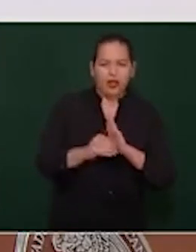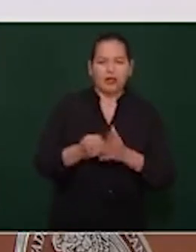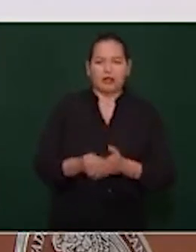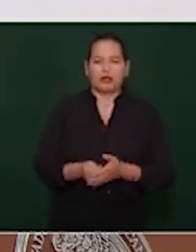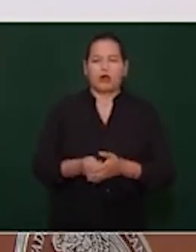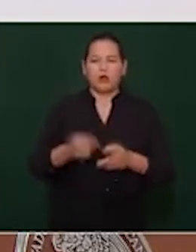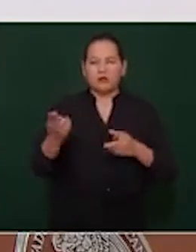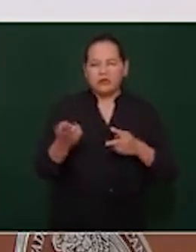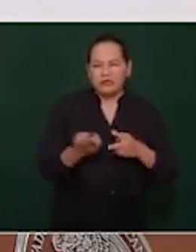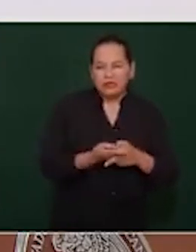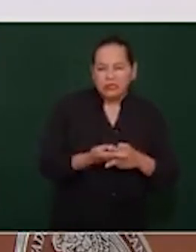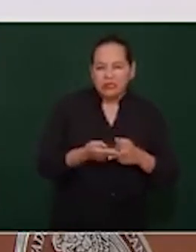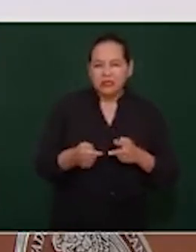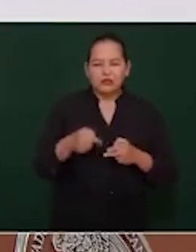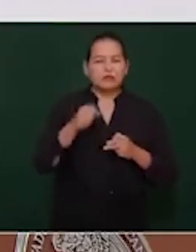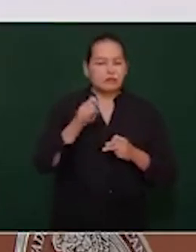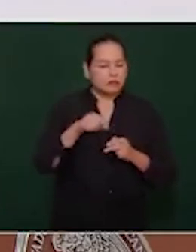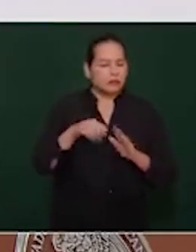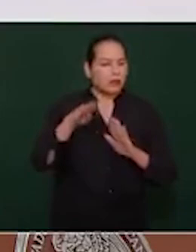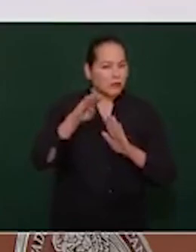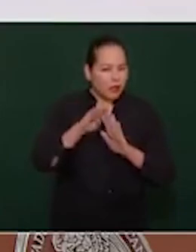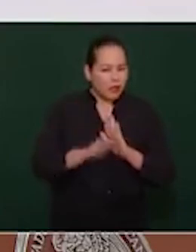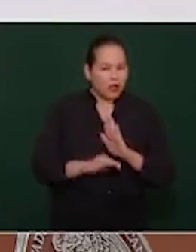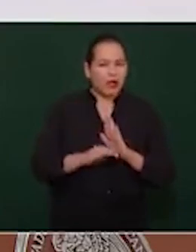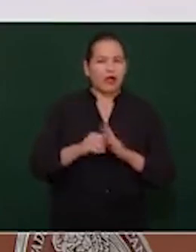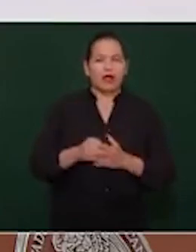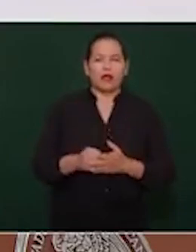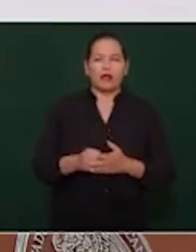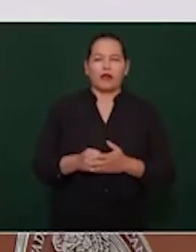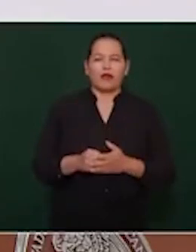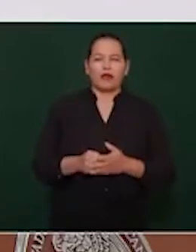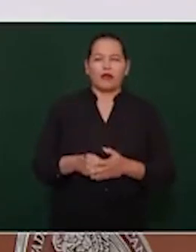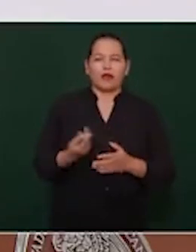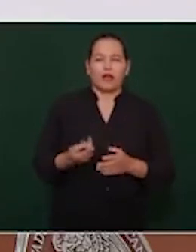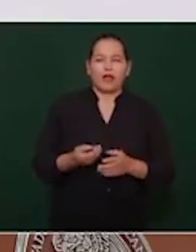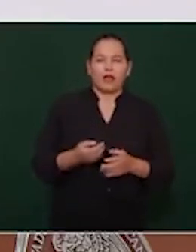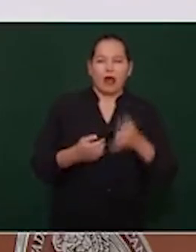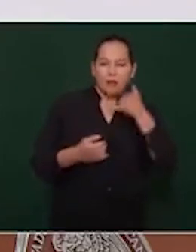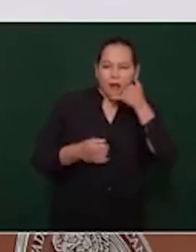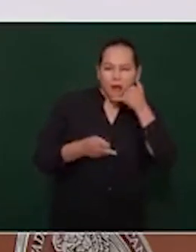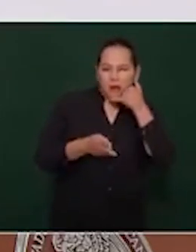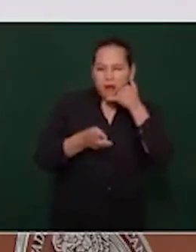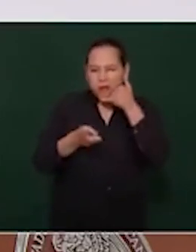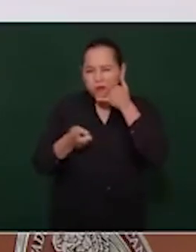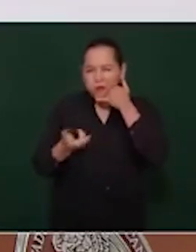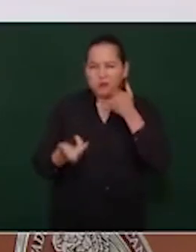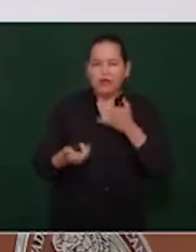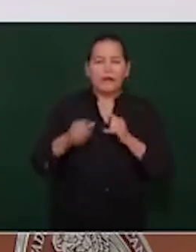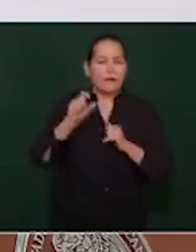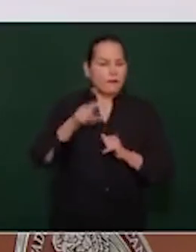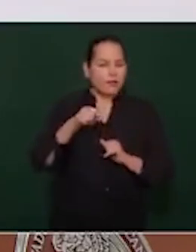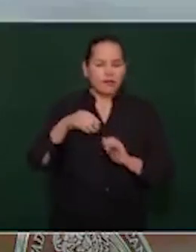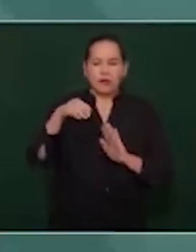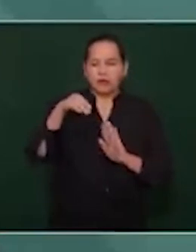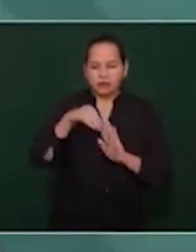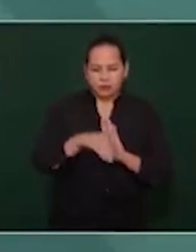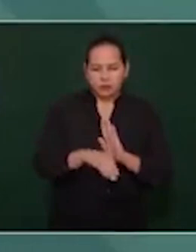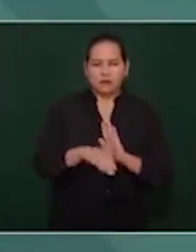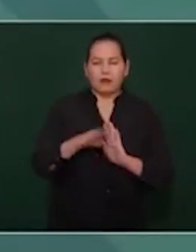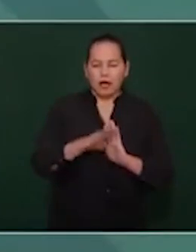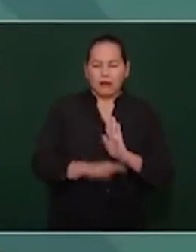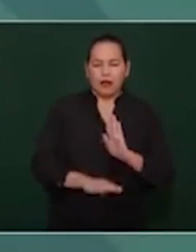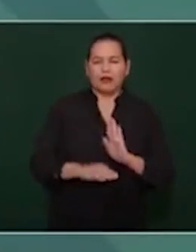el 21 lugar con tendencia a la baja, en extorsiones el 22 lugar con tendencia a la baja, y reunidos